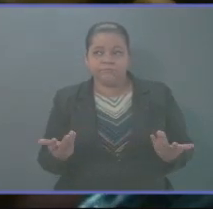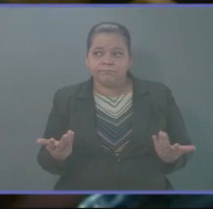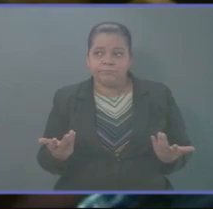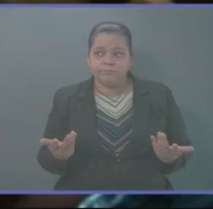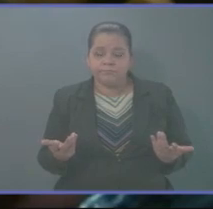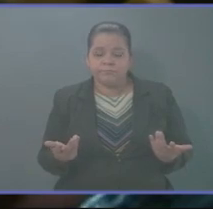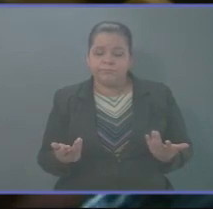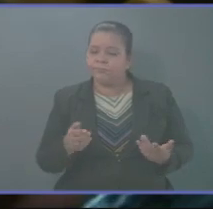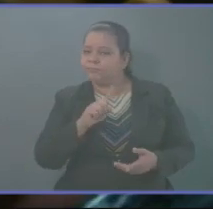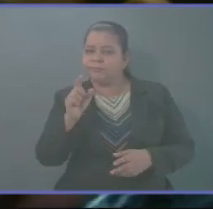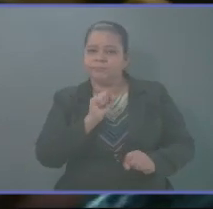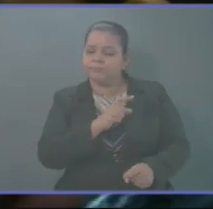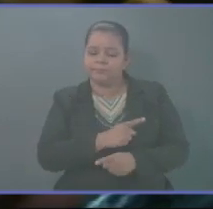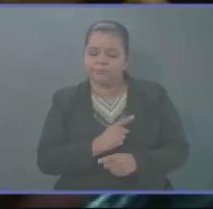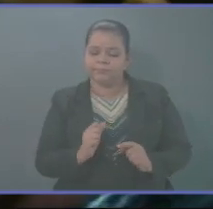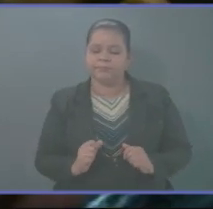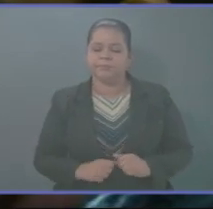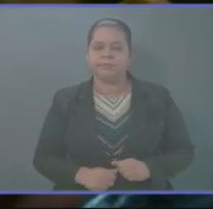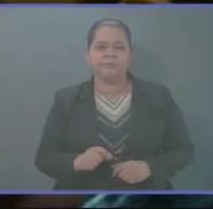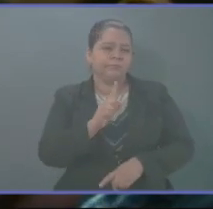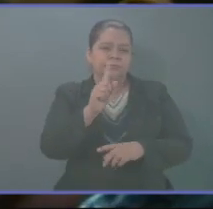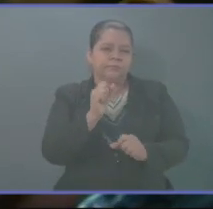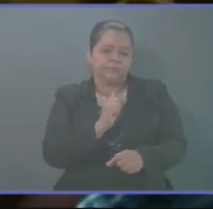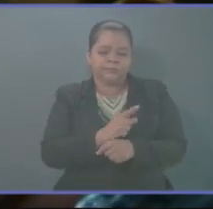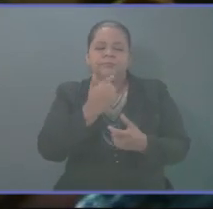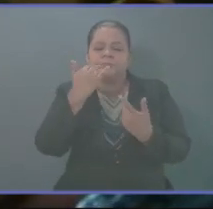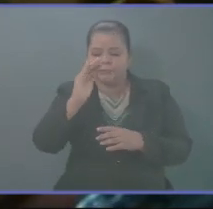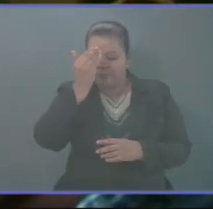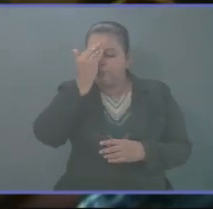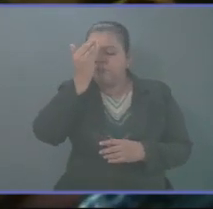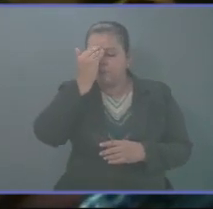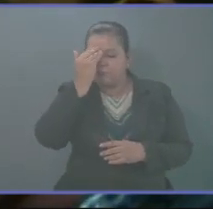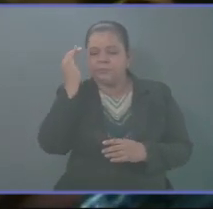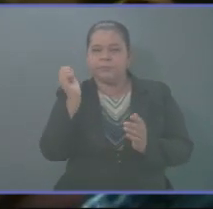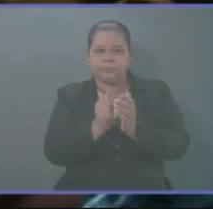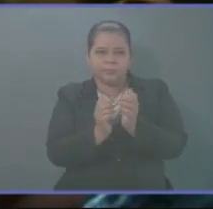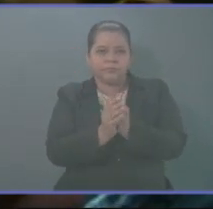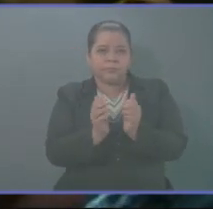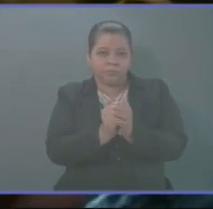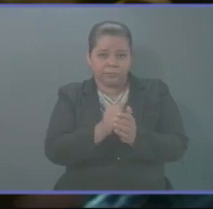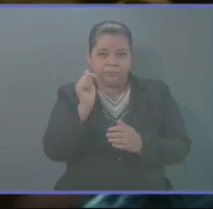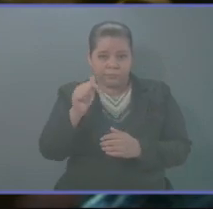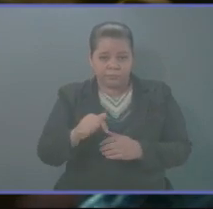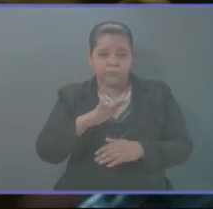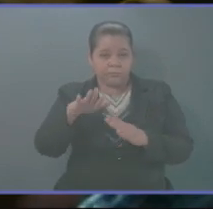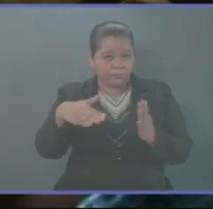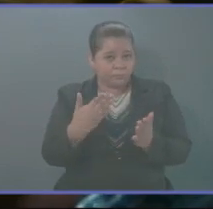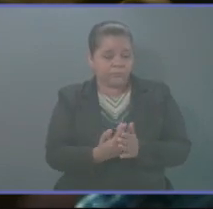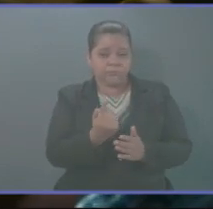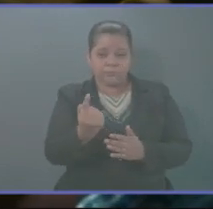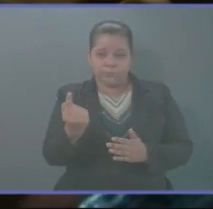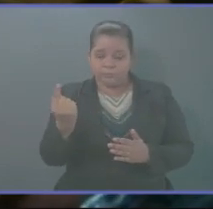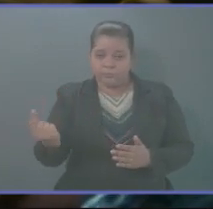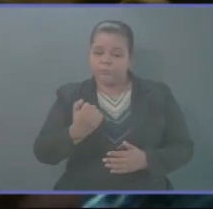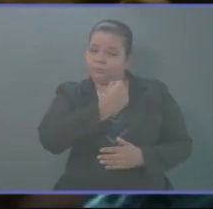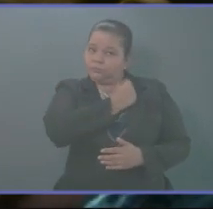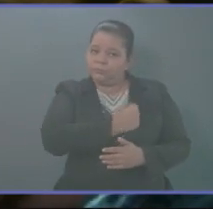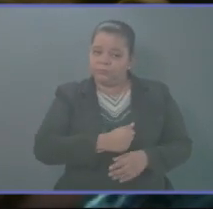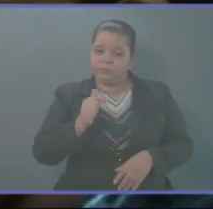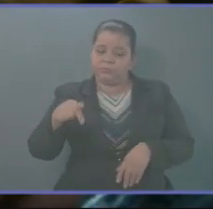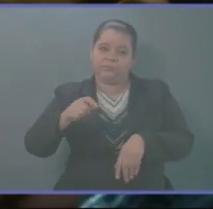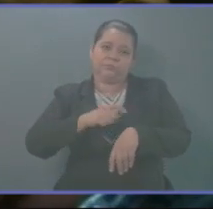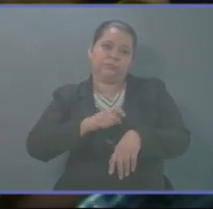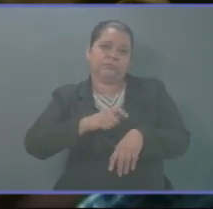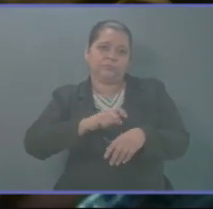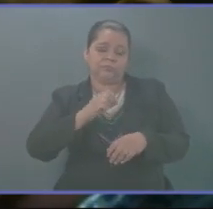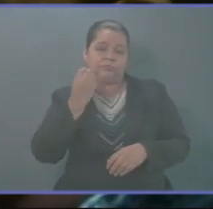no adecuada, ¿verdad? Porque sabemos el drama humano que estamos viviendo todos los salvadoreños ante esta emergencia. La situación